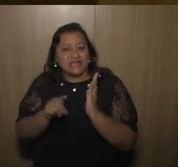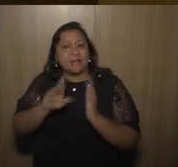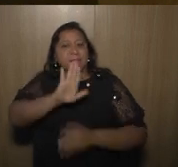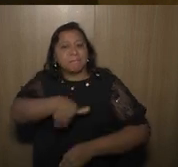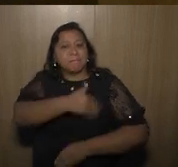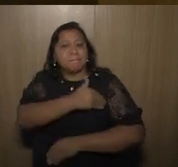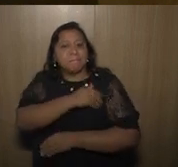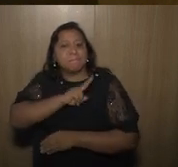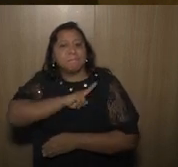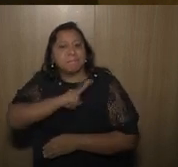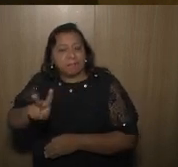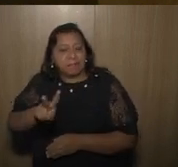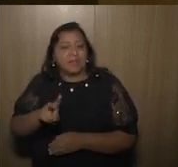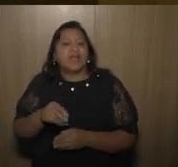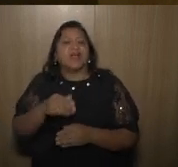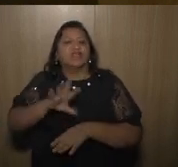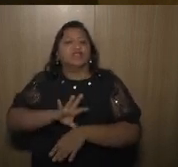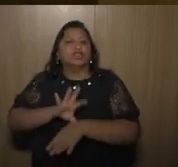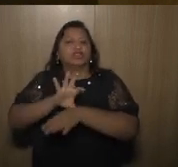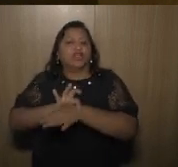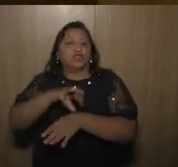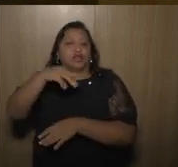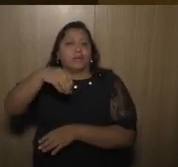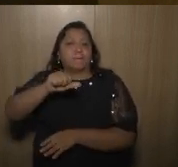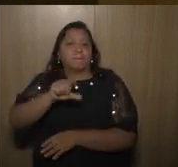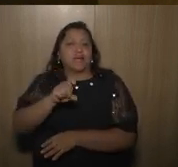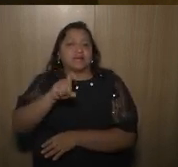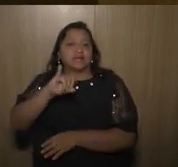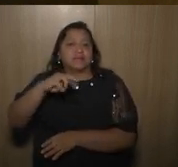de Educación Superior, el doctor Maximiliano Gómez.